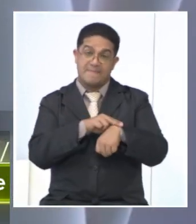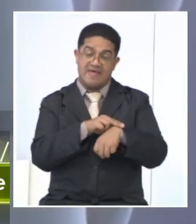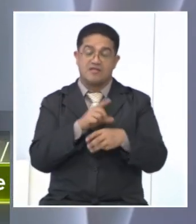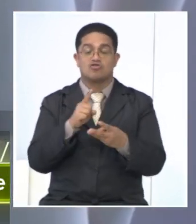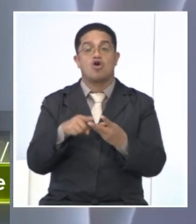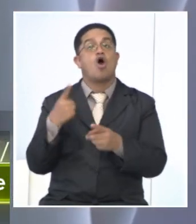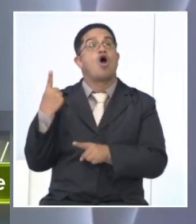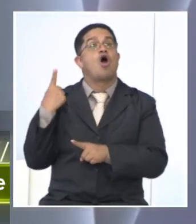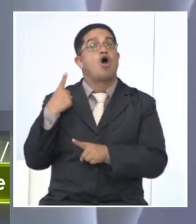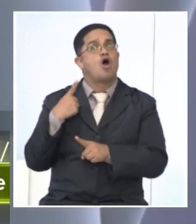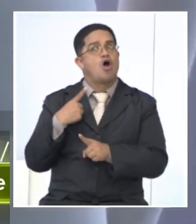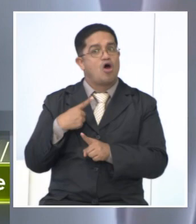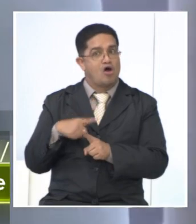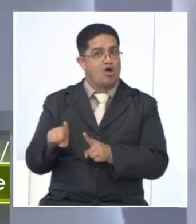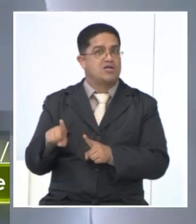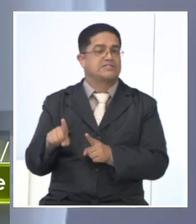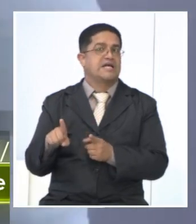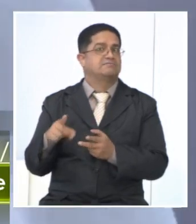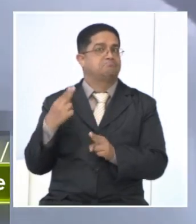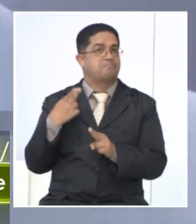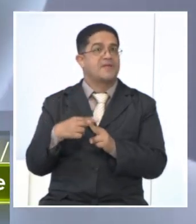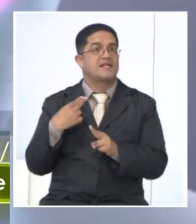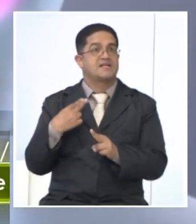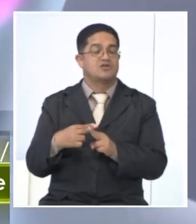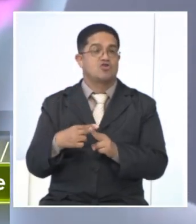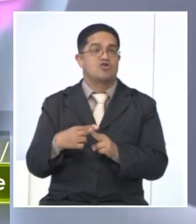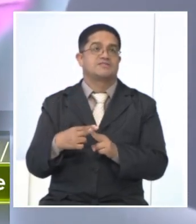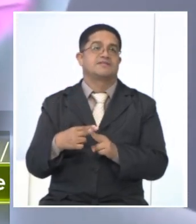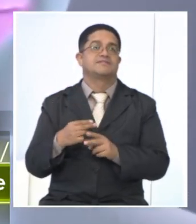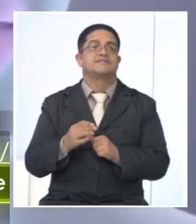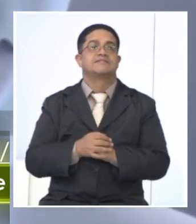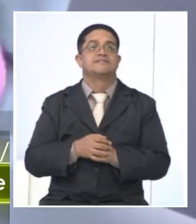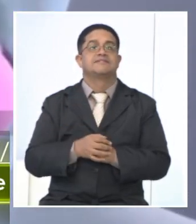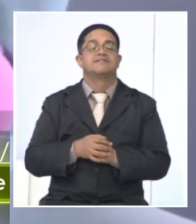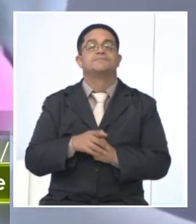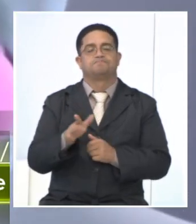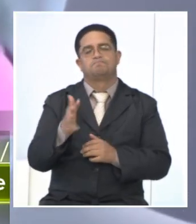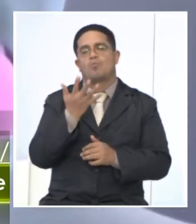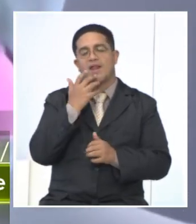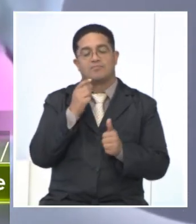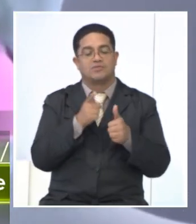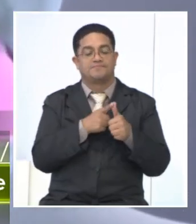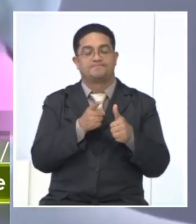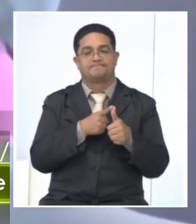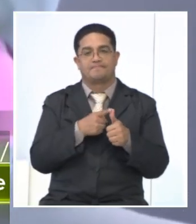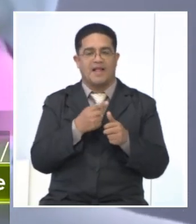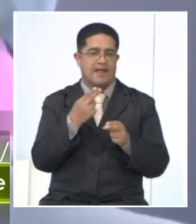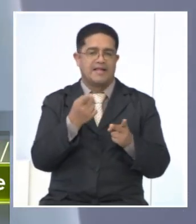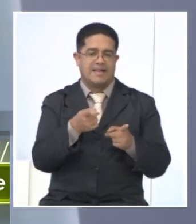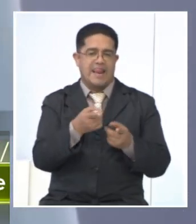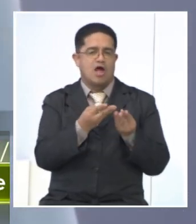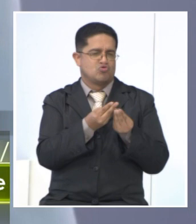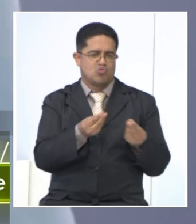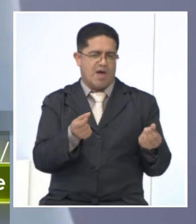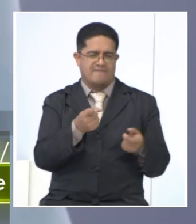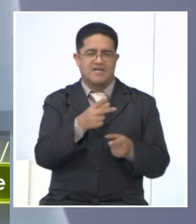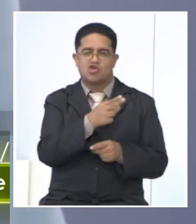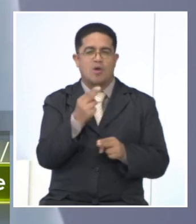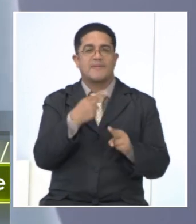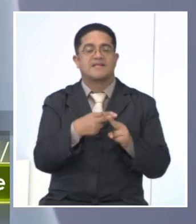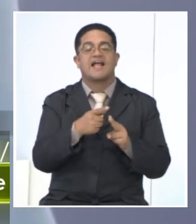otras que así sean tratadas, siguen siendo peligrosas. Y vamos a hablar primero de las no peligrosas, que es